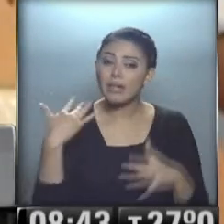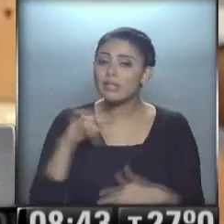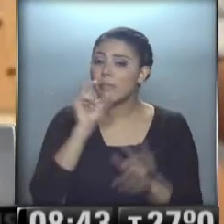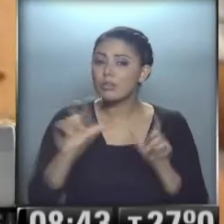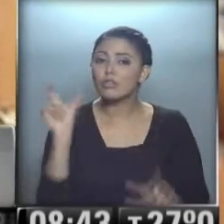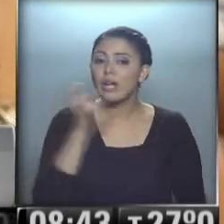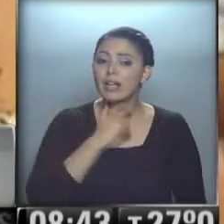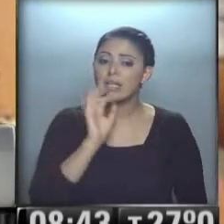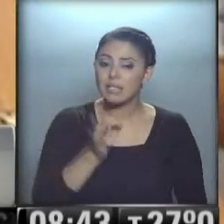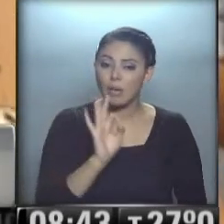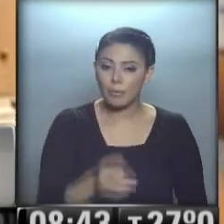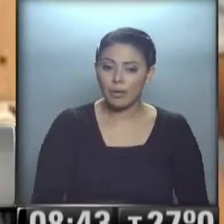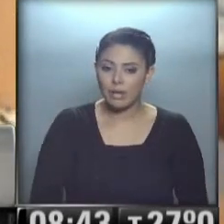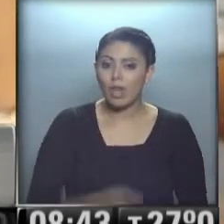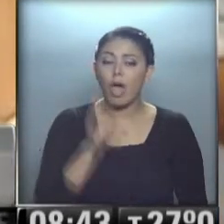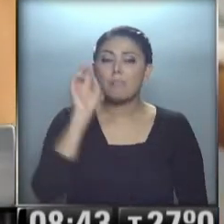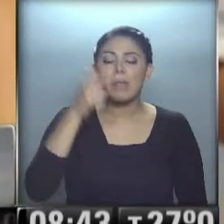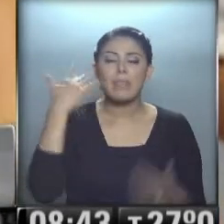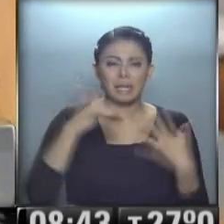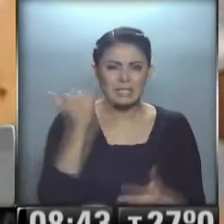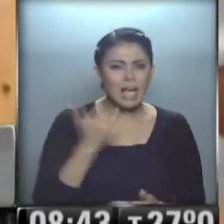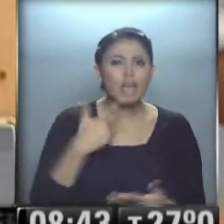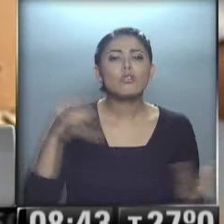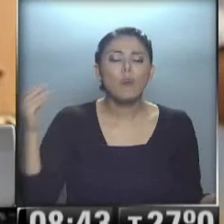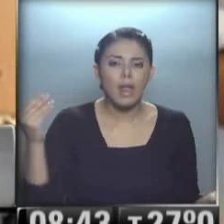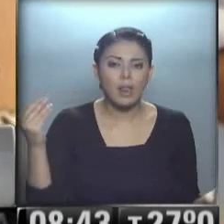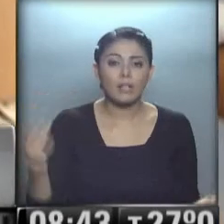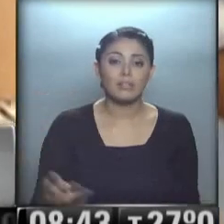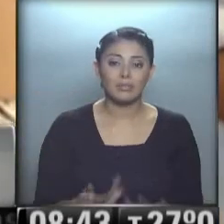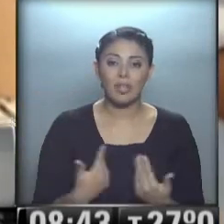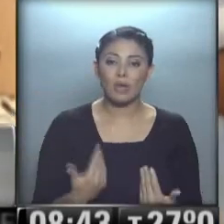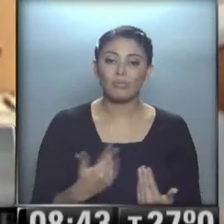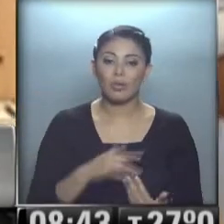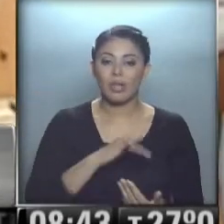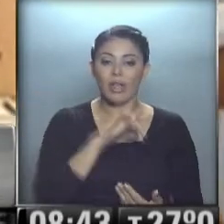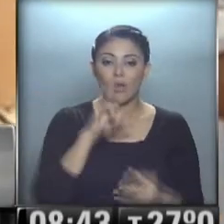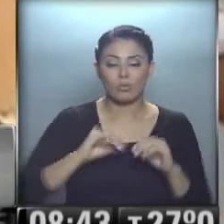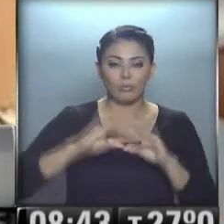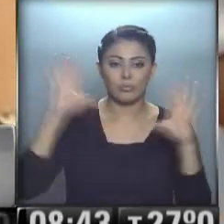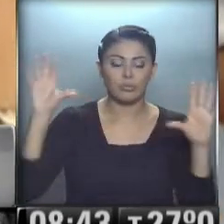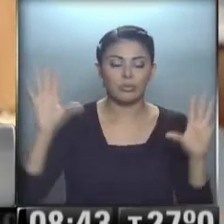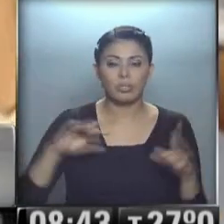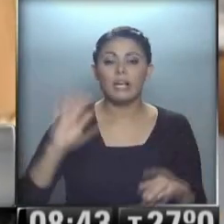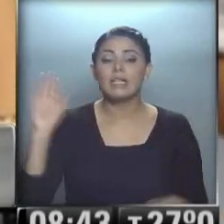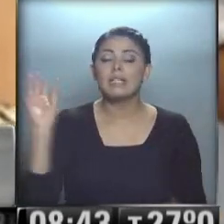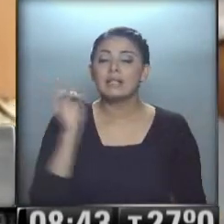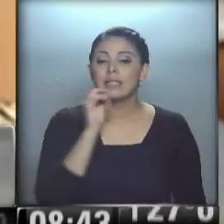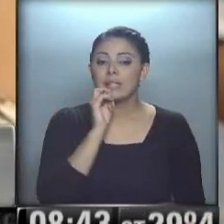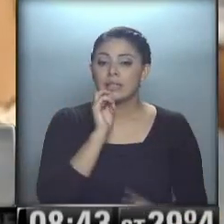saber es cuál es el plan de emergencia, si es que lo hay, para que vuelva la energía eléctrica, y en todo caso